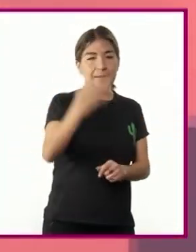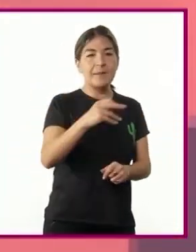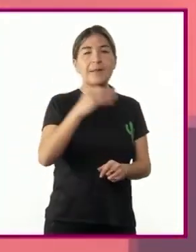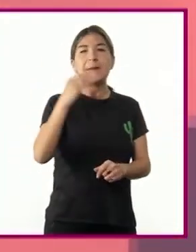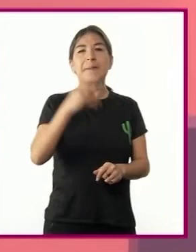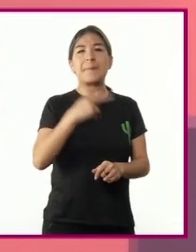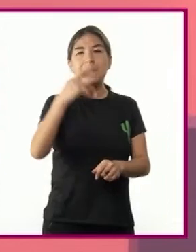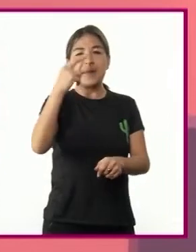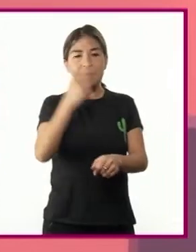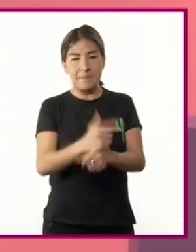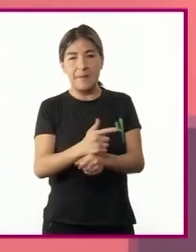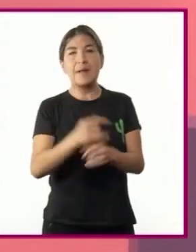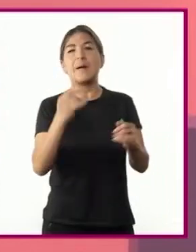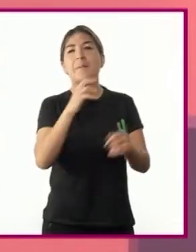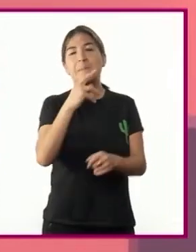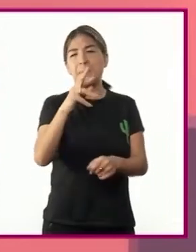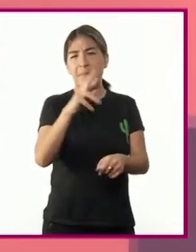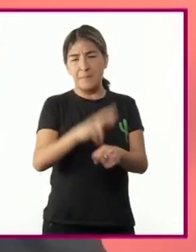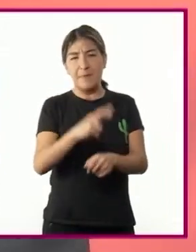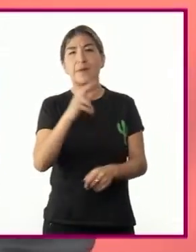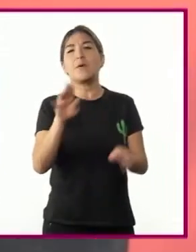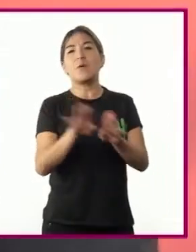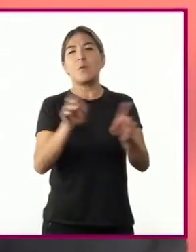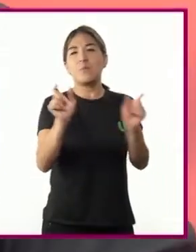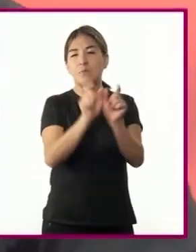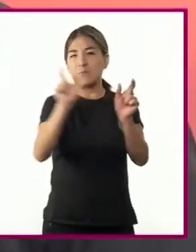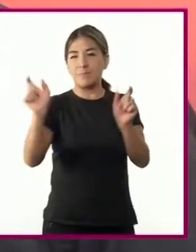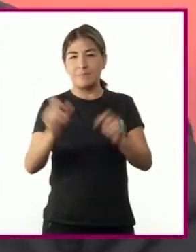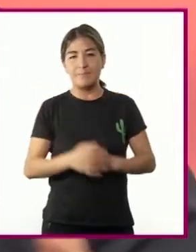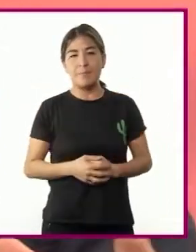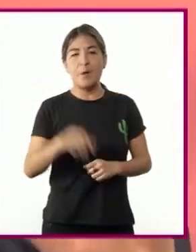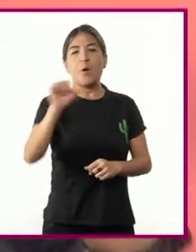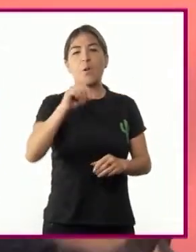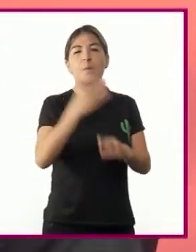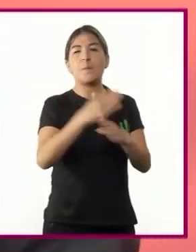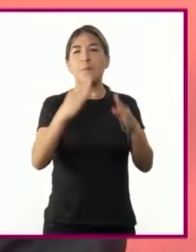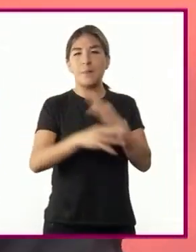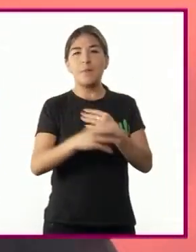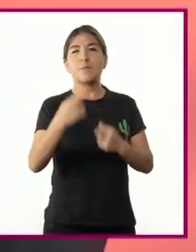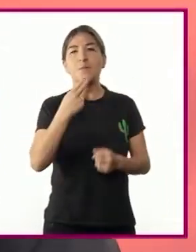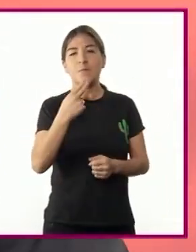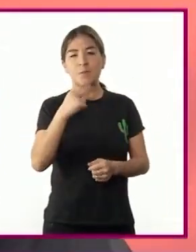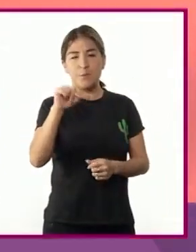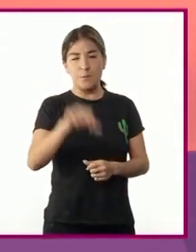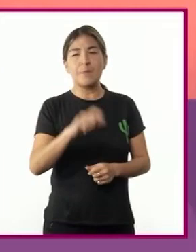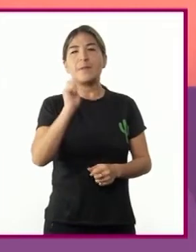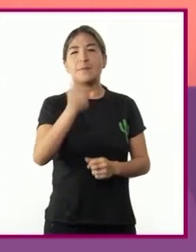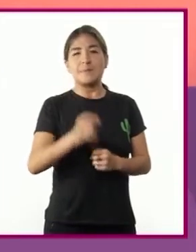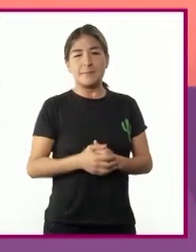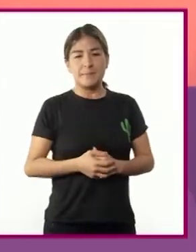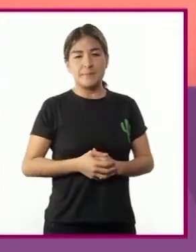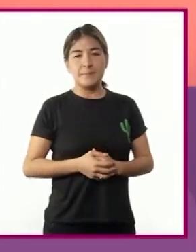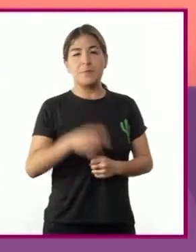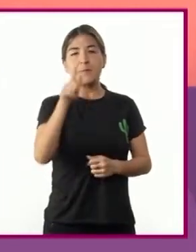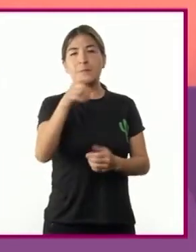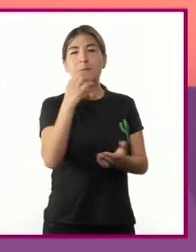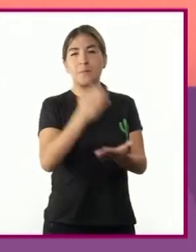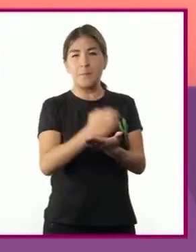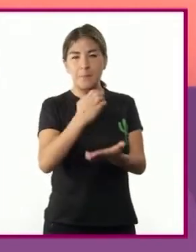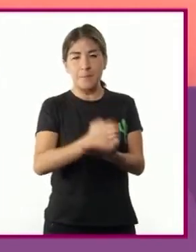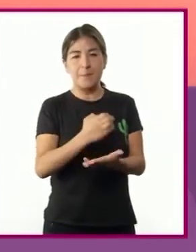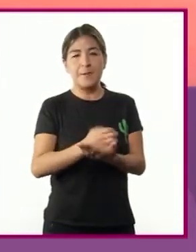verbales en oraciones compuestas. Los materiales que vamos a utilizar en esta sesión son su siempre confiable